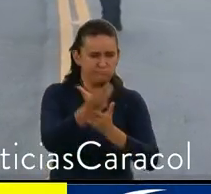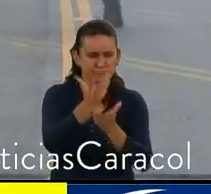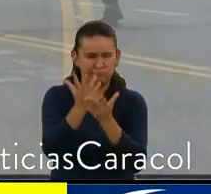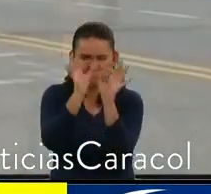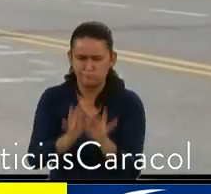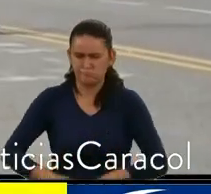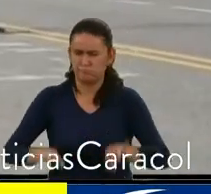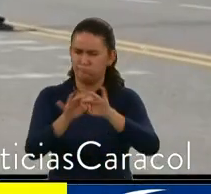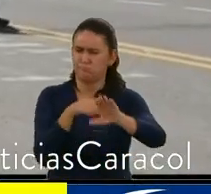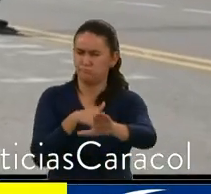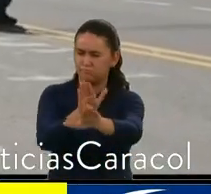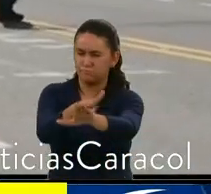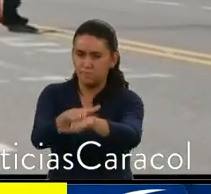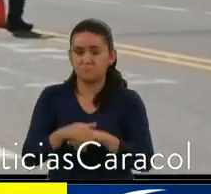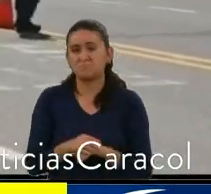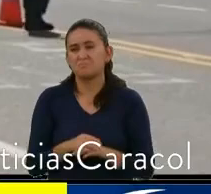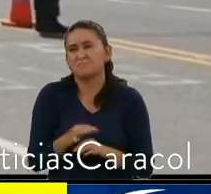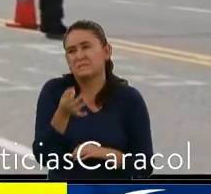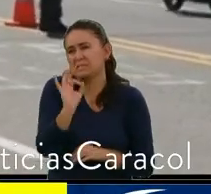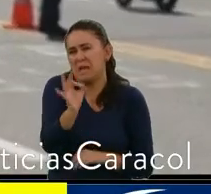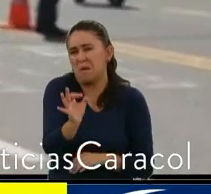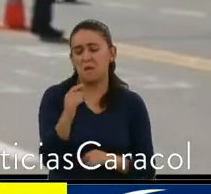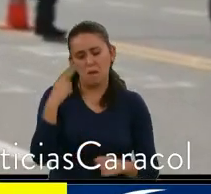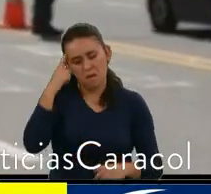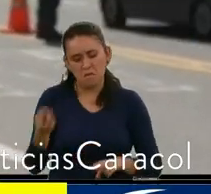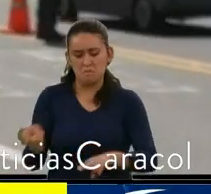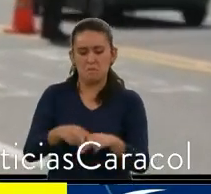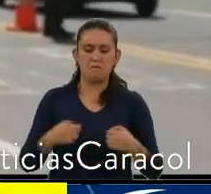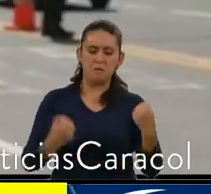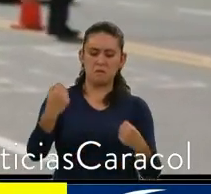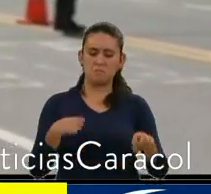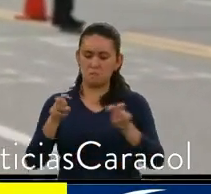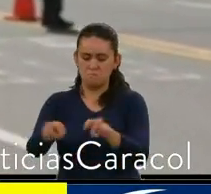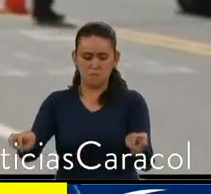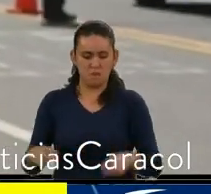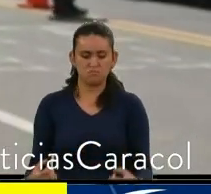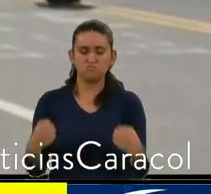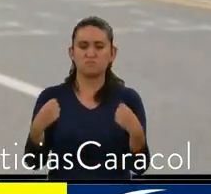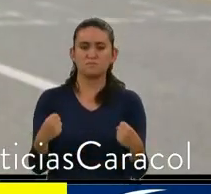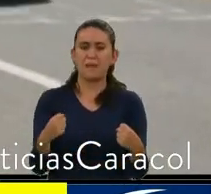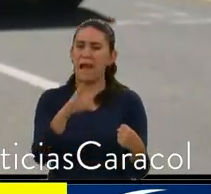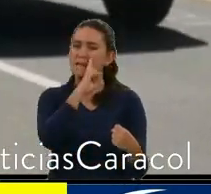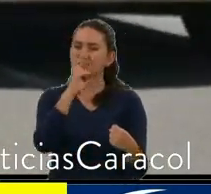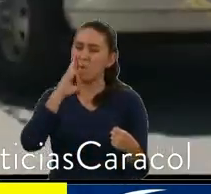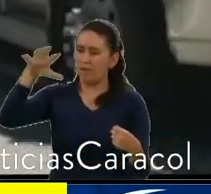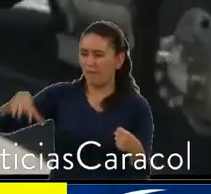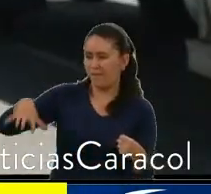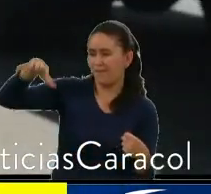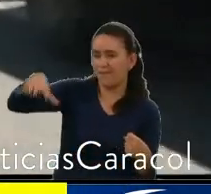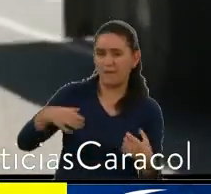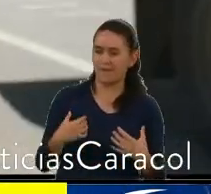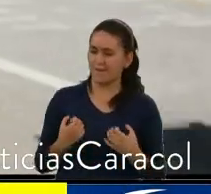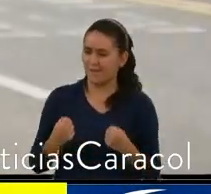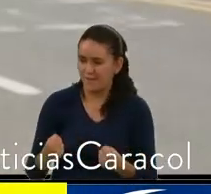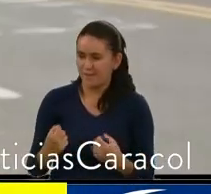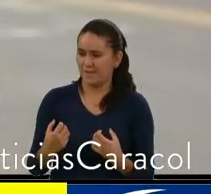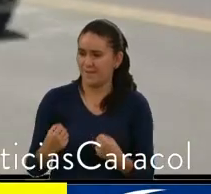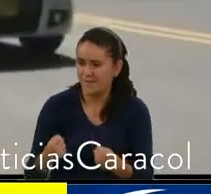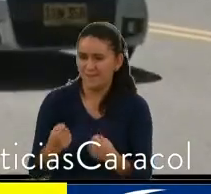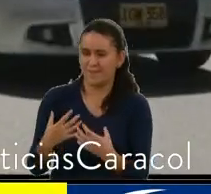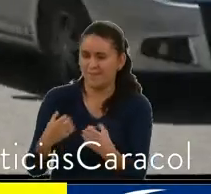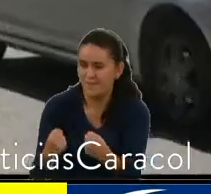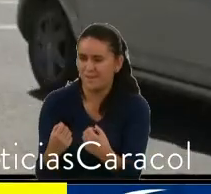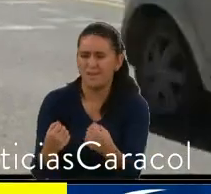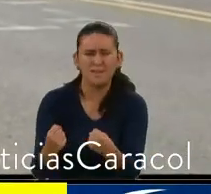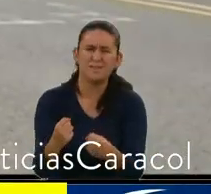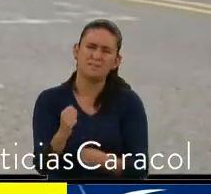importante. Uno normalmente coge carro, coge carretera y para en cada restaurante, cada desayunadero que ve en el camino. No hagan